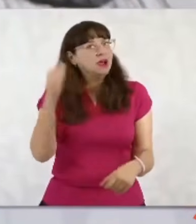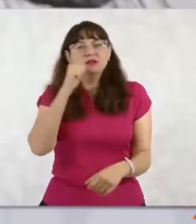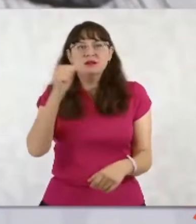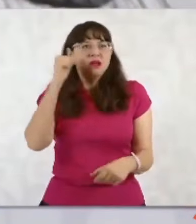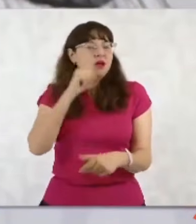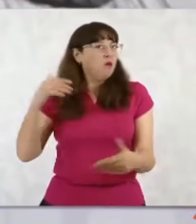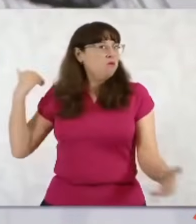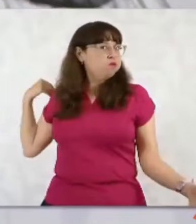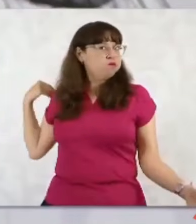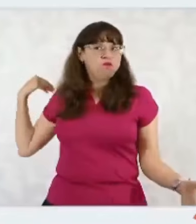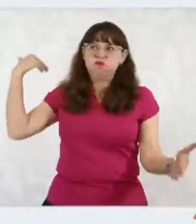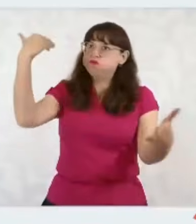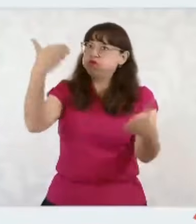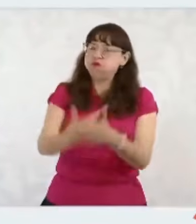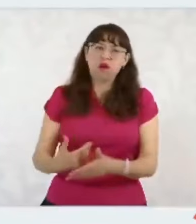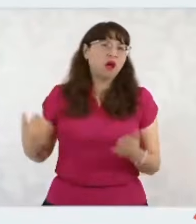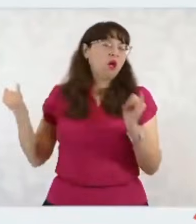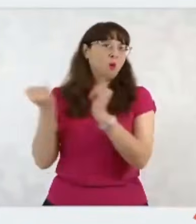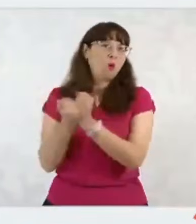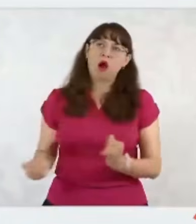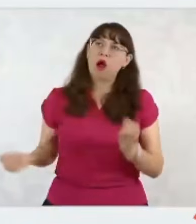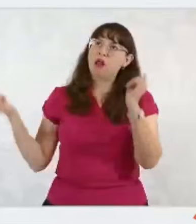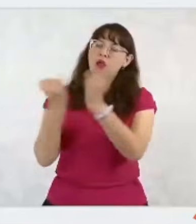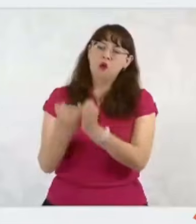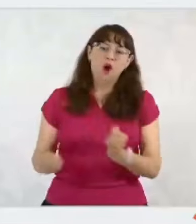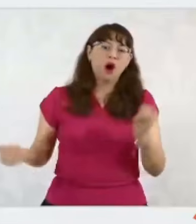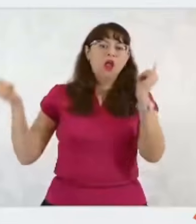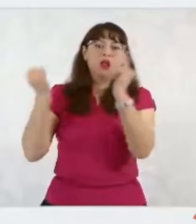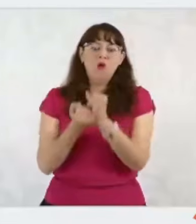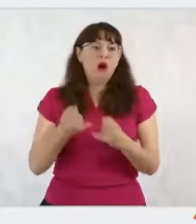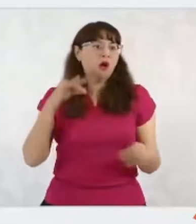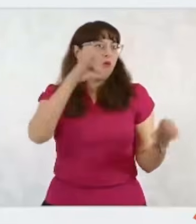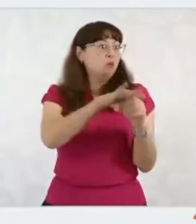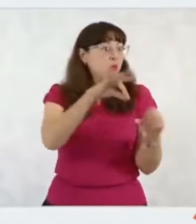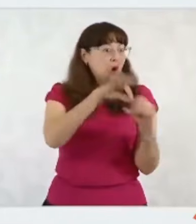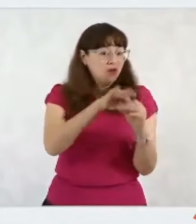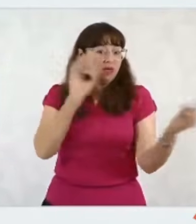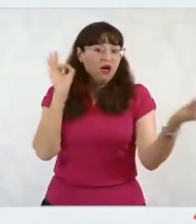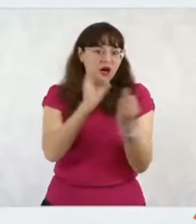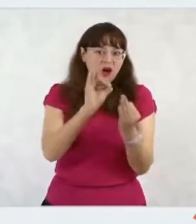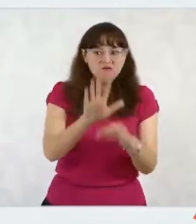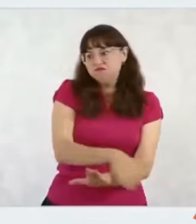no es de ahora, que México se convierta en un tema para su elección.